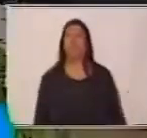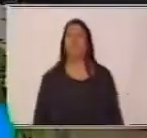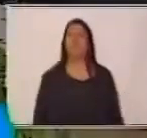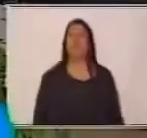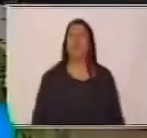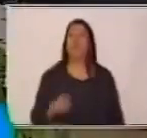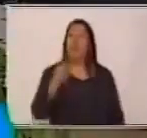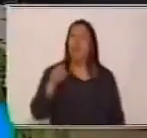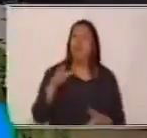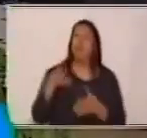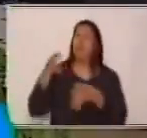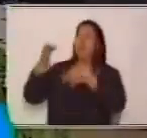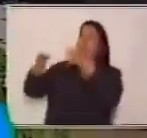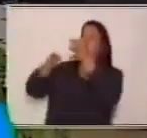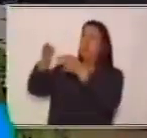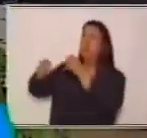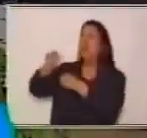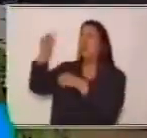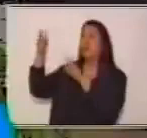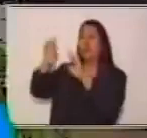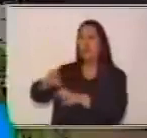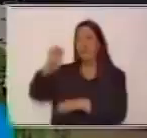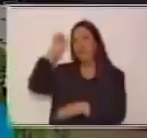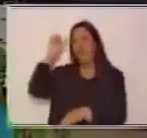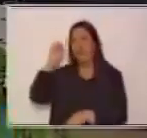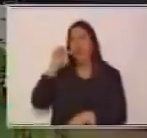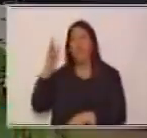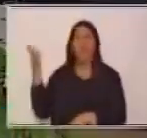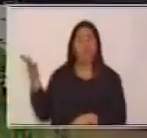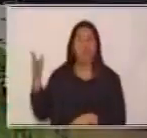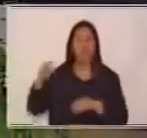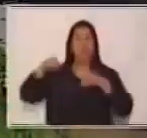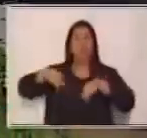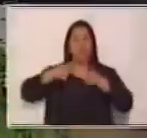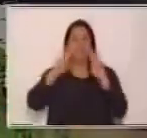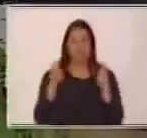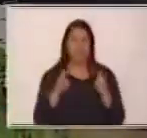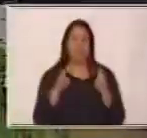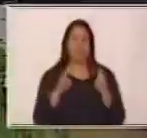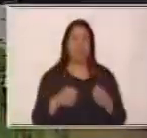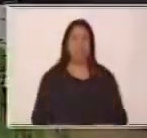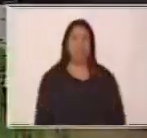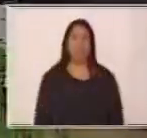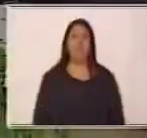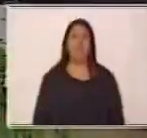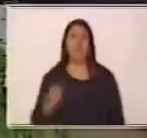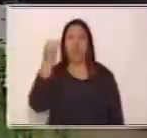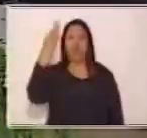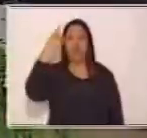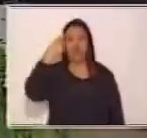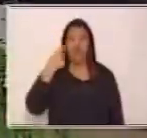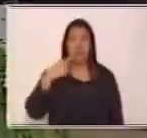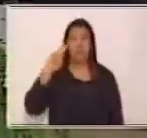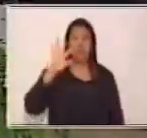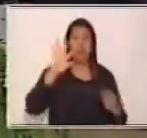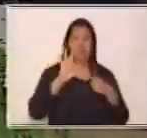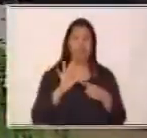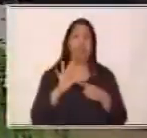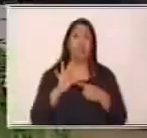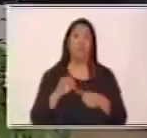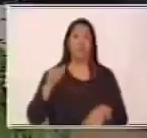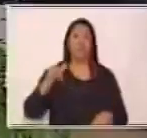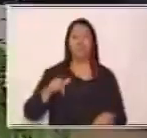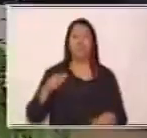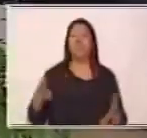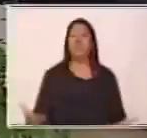compartas con algún adulto o cualquier persona que te esté acompañando los temas que estás viendo. Hay fechas especiales también en junio. Tenemos